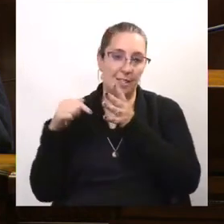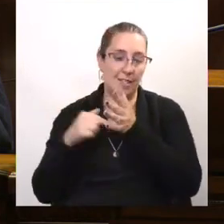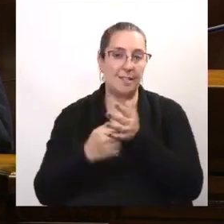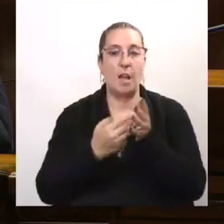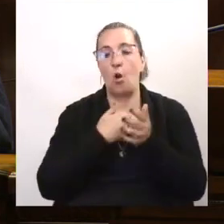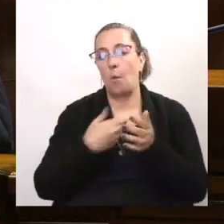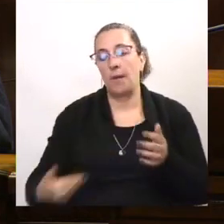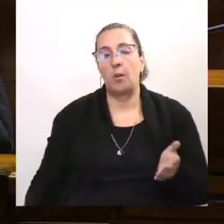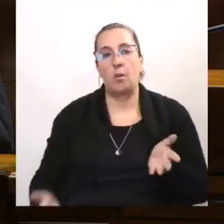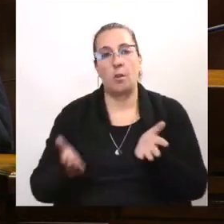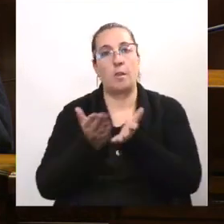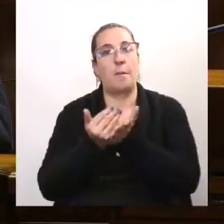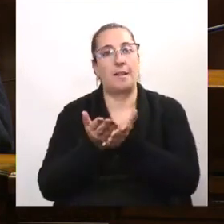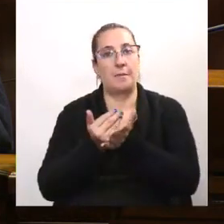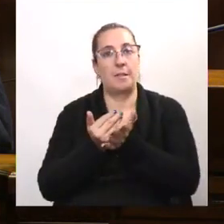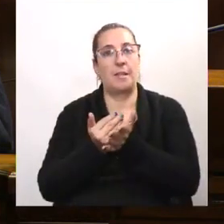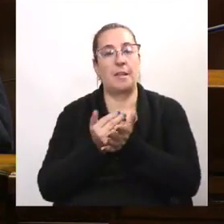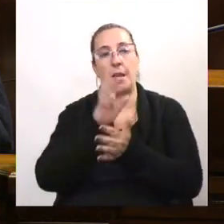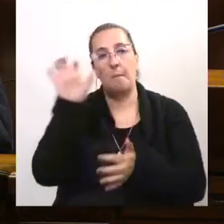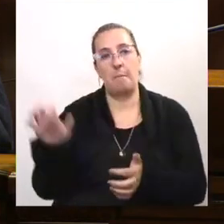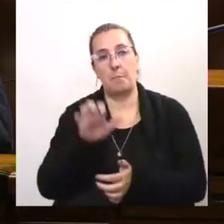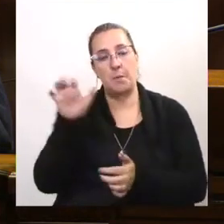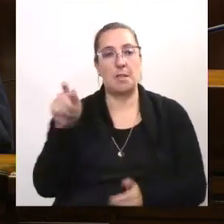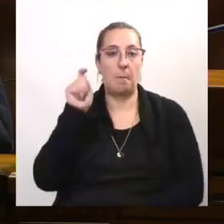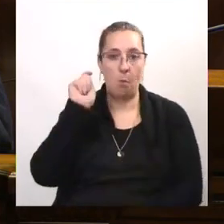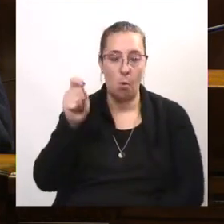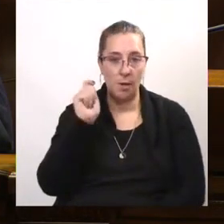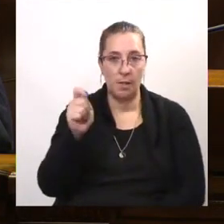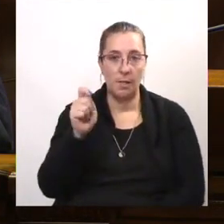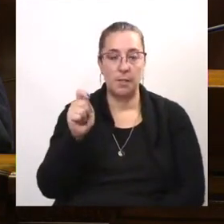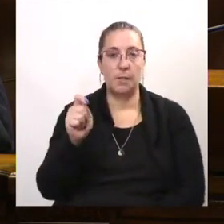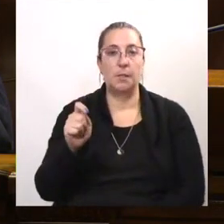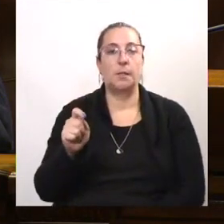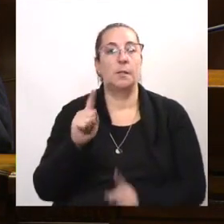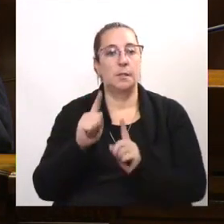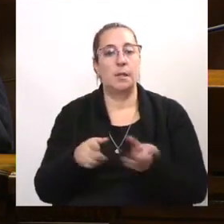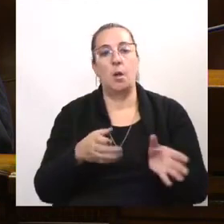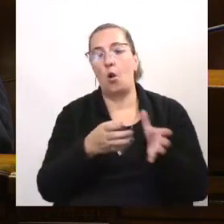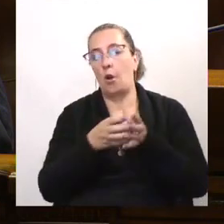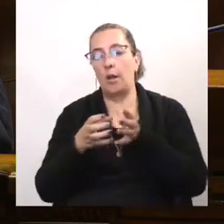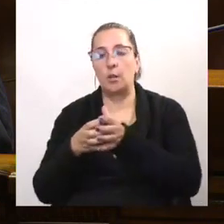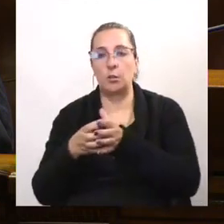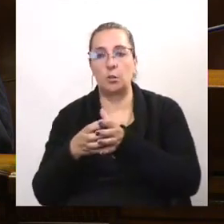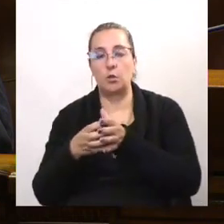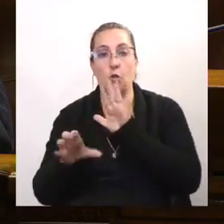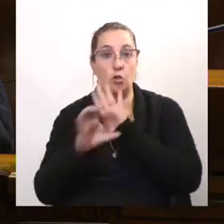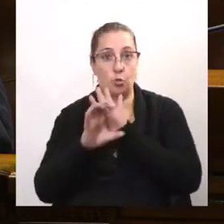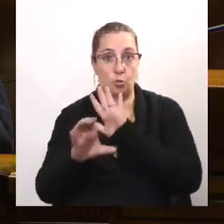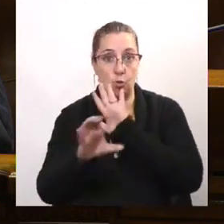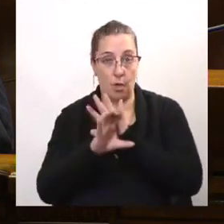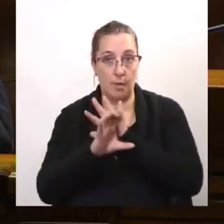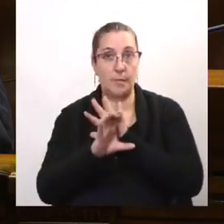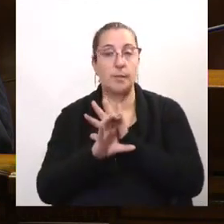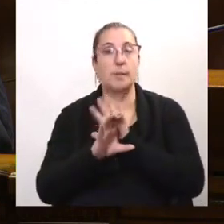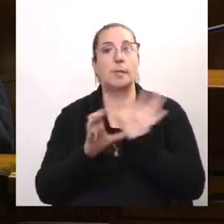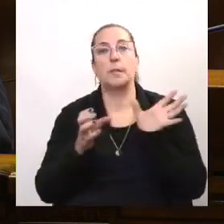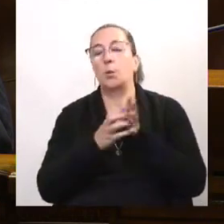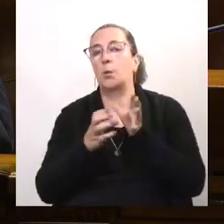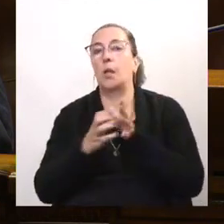departamentales, las empresas públicas y los órganos constitucionales que se dicen, Tribunal de Cuentas,